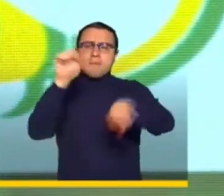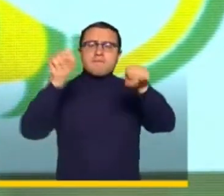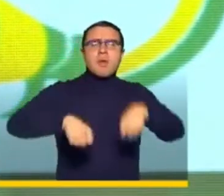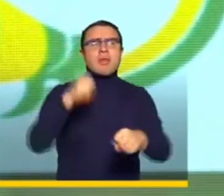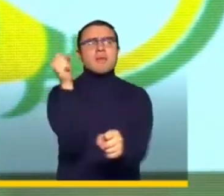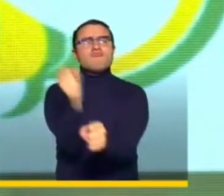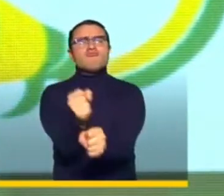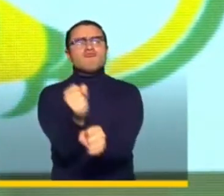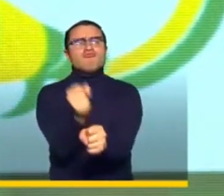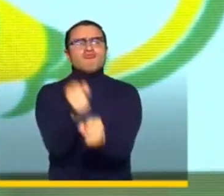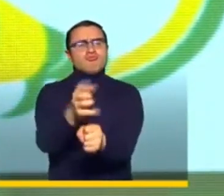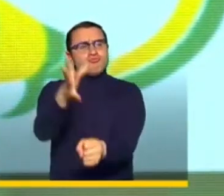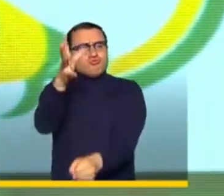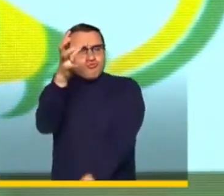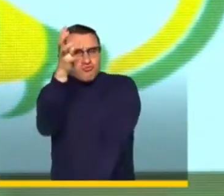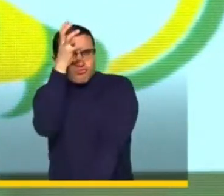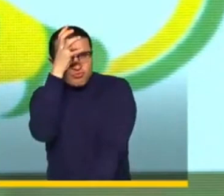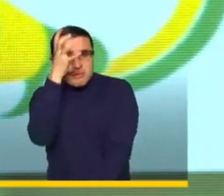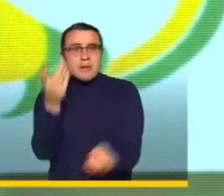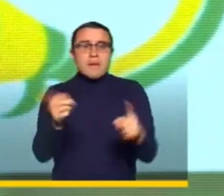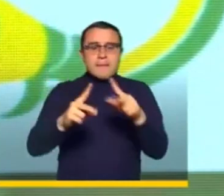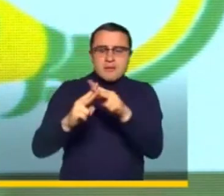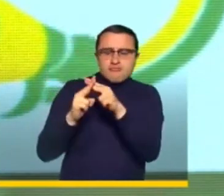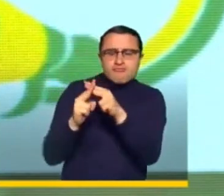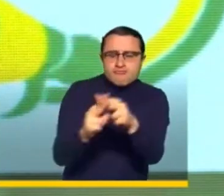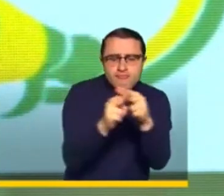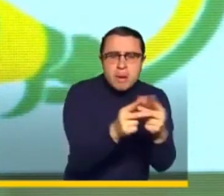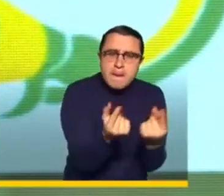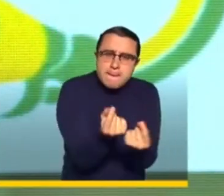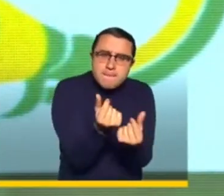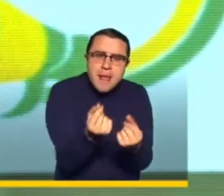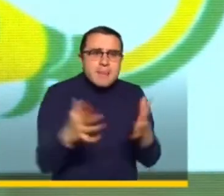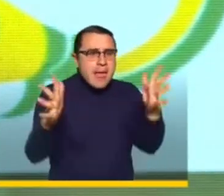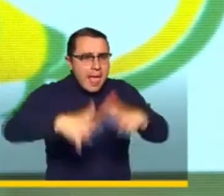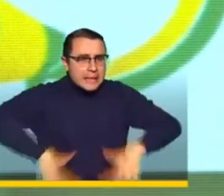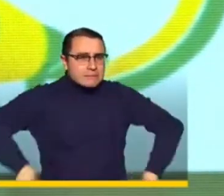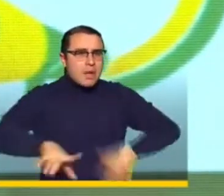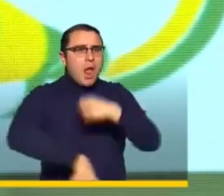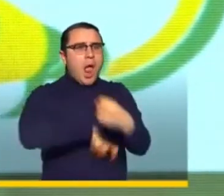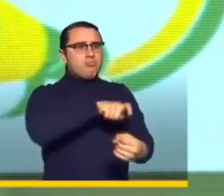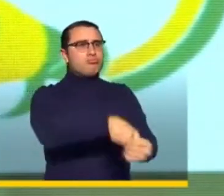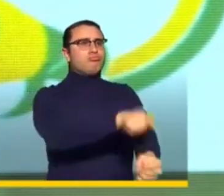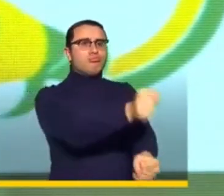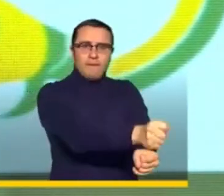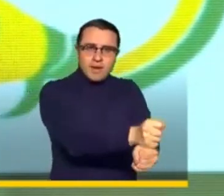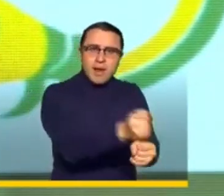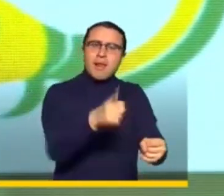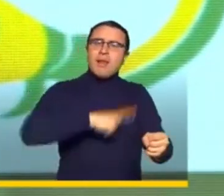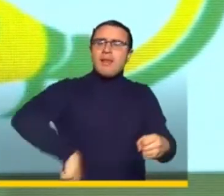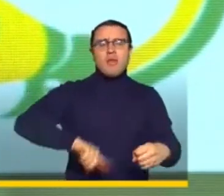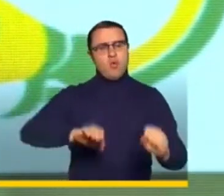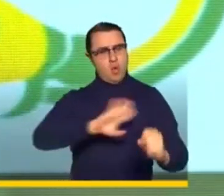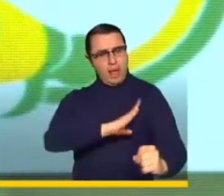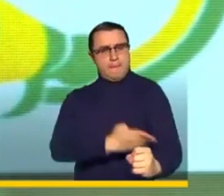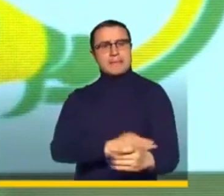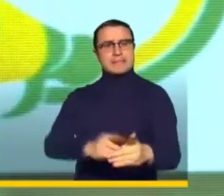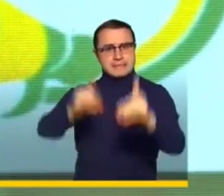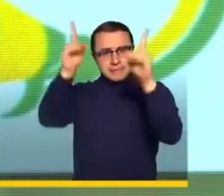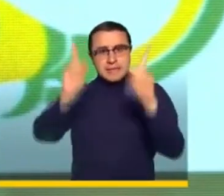con conocimientos, con créditos, con espacio, con capacidad de decisión, con